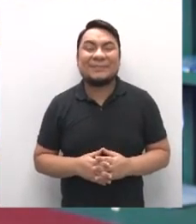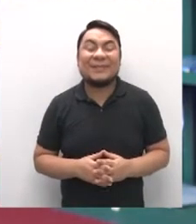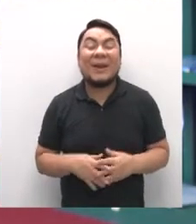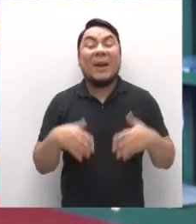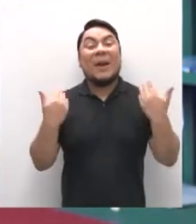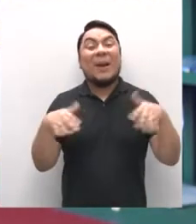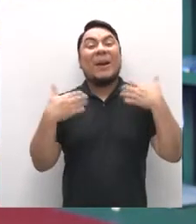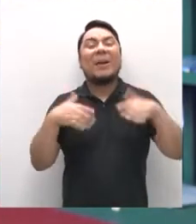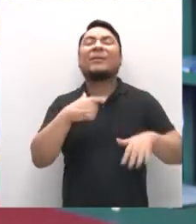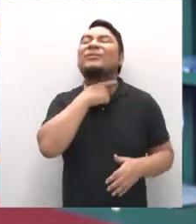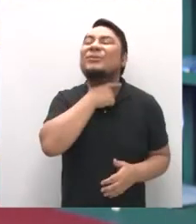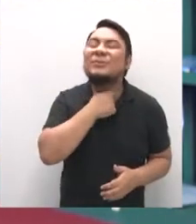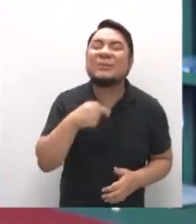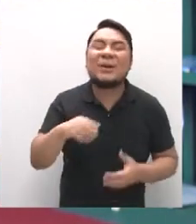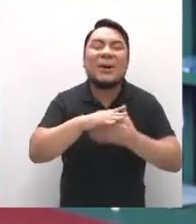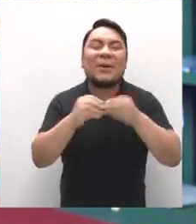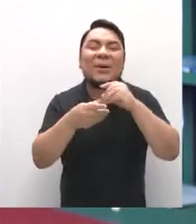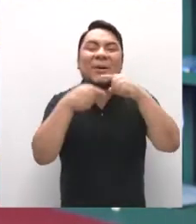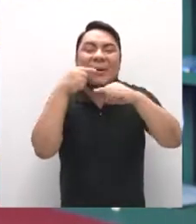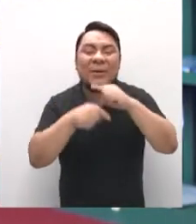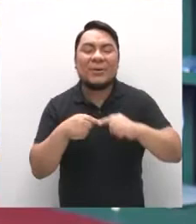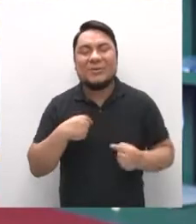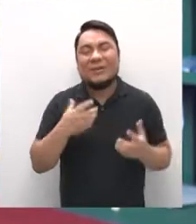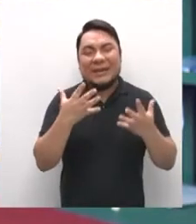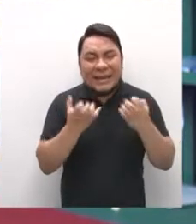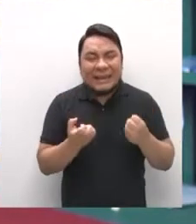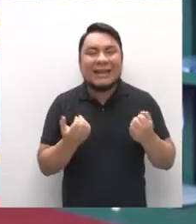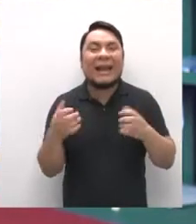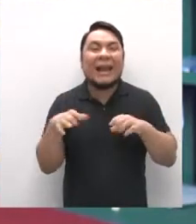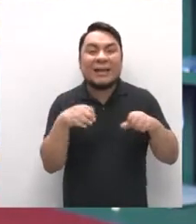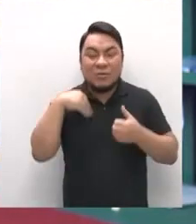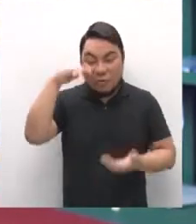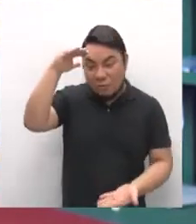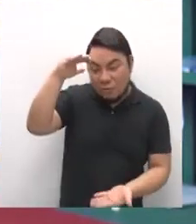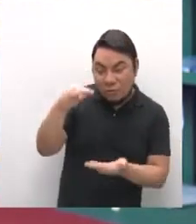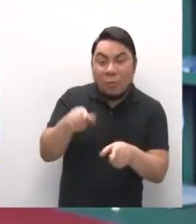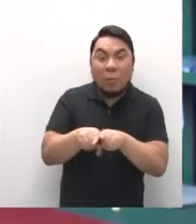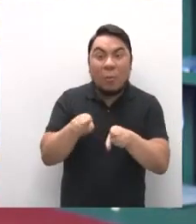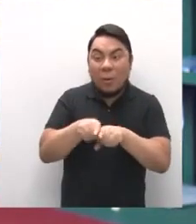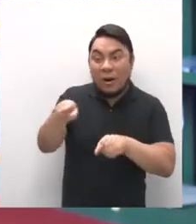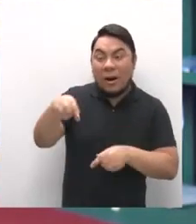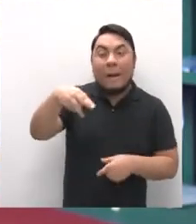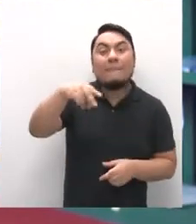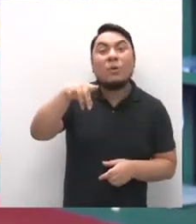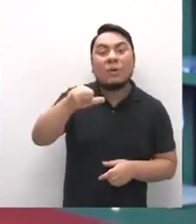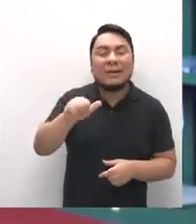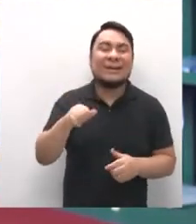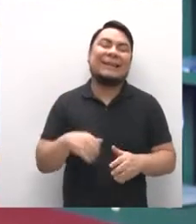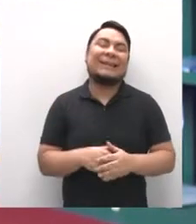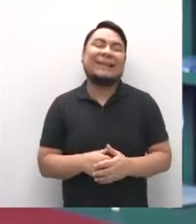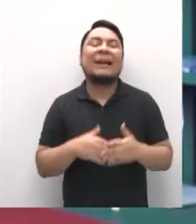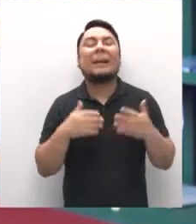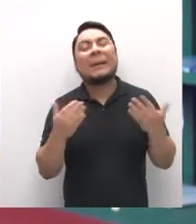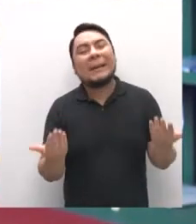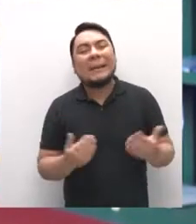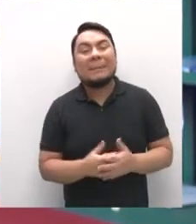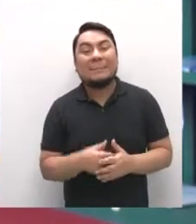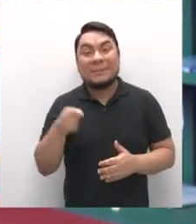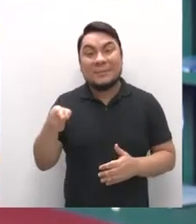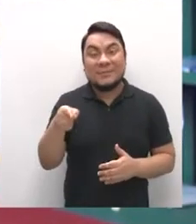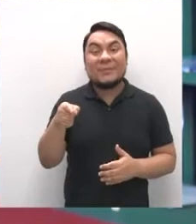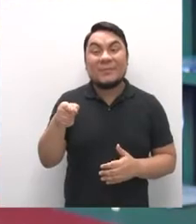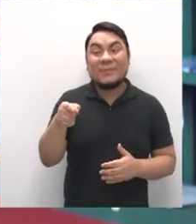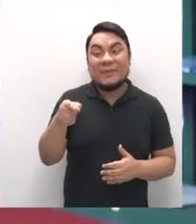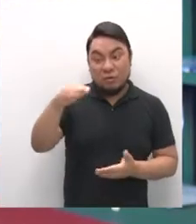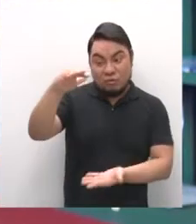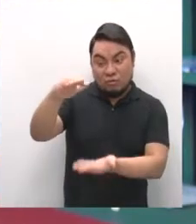¡Oh, me encanta este cuento! ¿Cómo quisiera hacerme pequeñito como el Muki? Aunque El Muki y yo